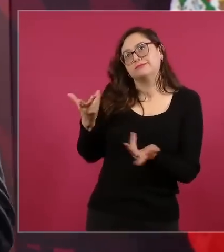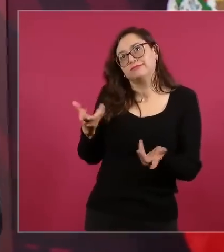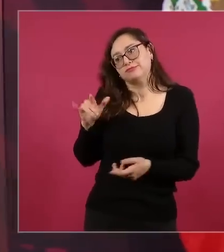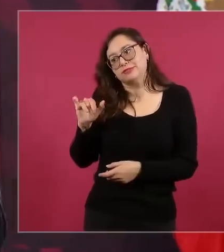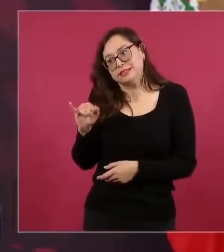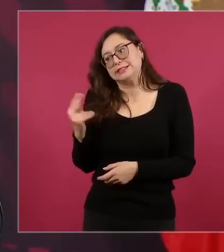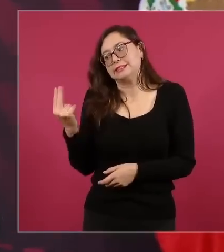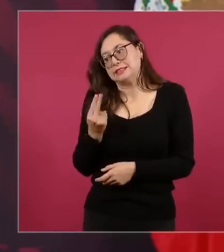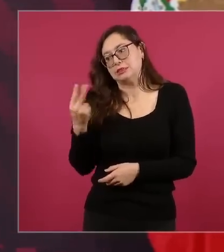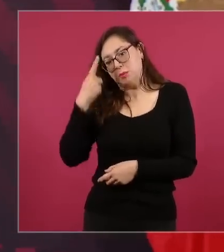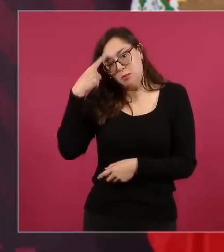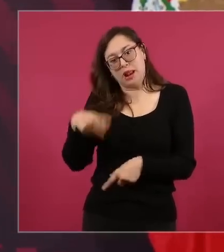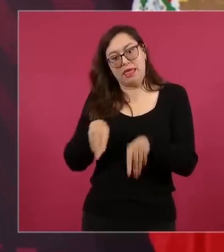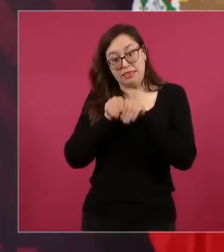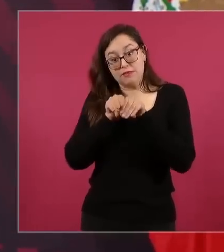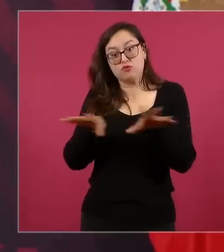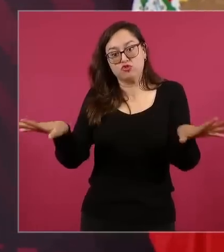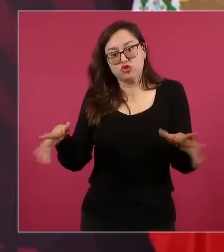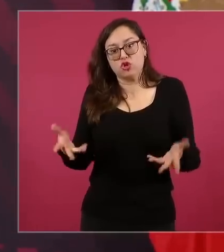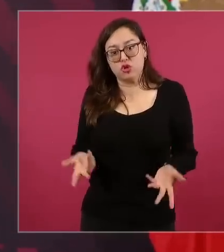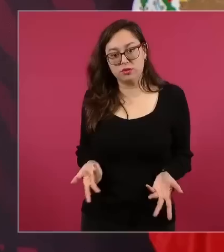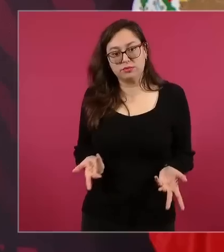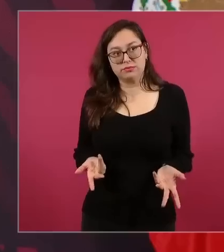Porque pues la